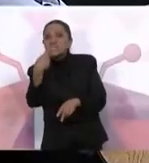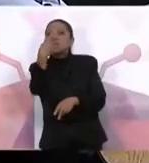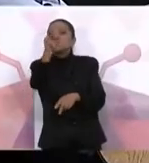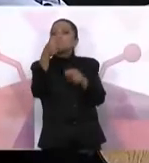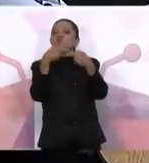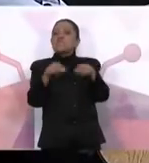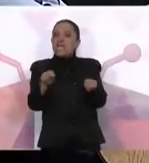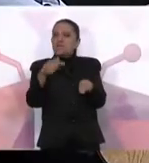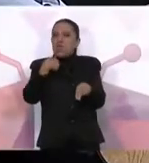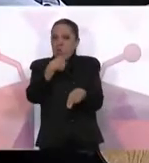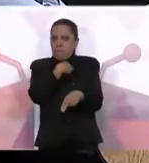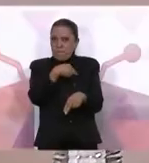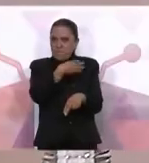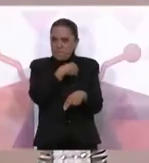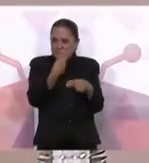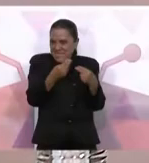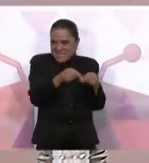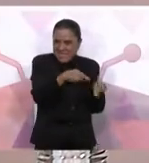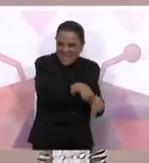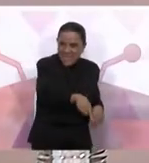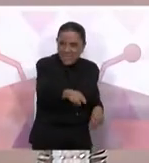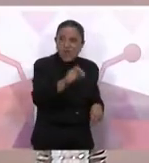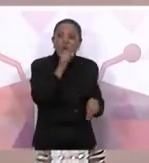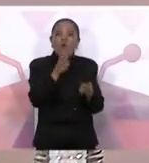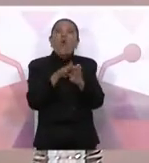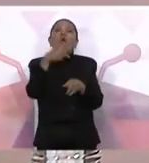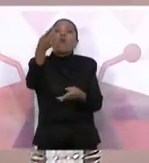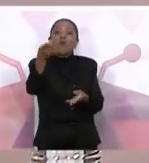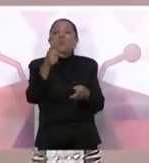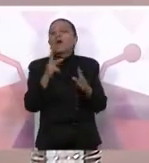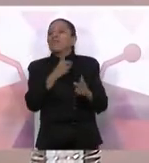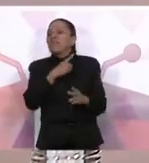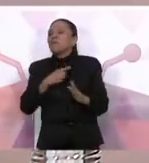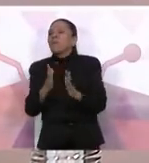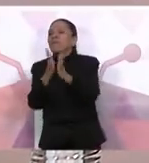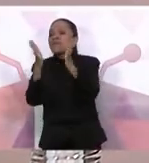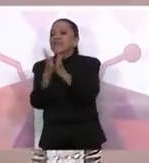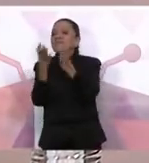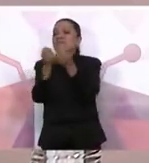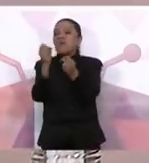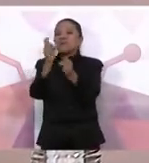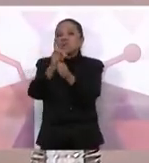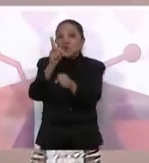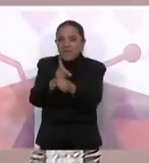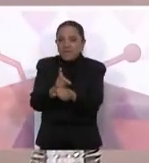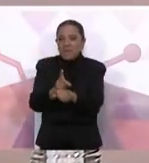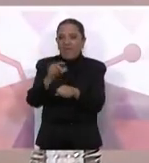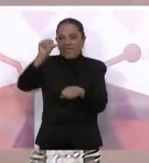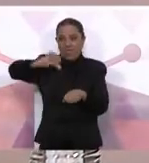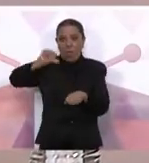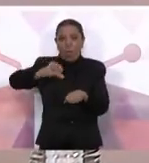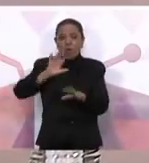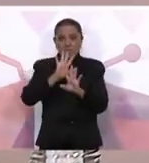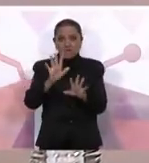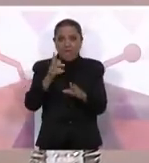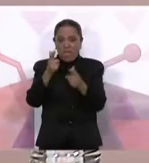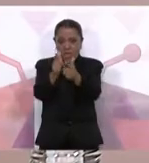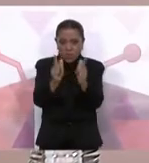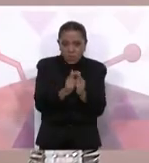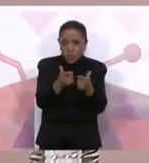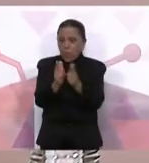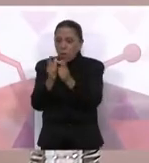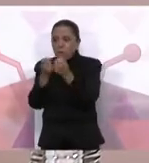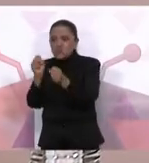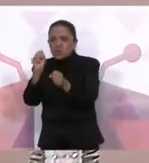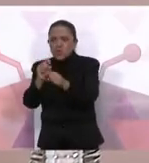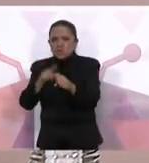de varios años hay que participar con la sociedad y mira hoy hemos encontrado a varios grupos sociales dispuestos a ello a decir el